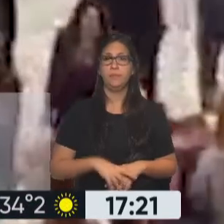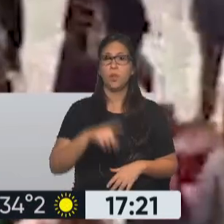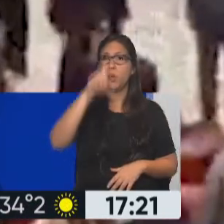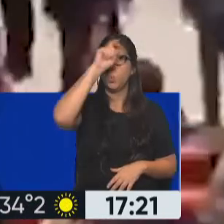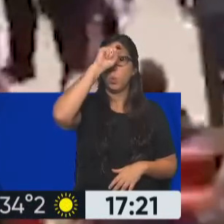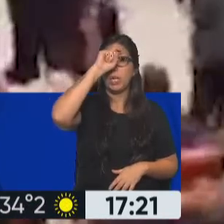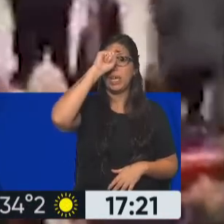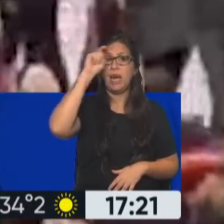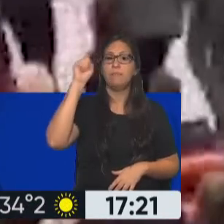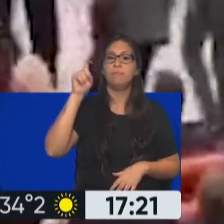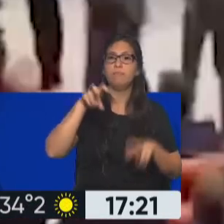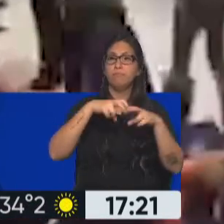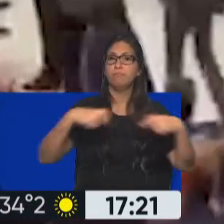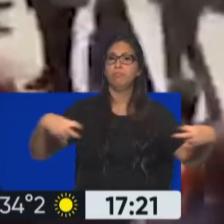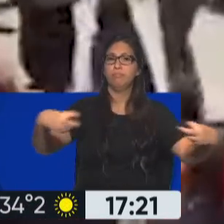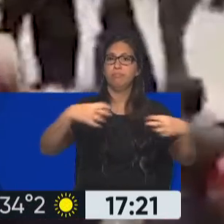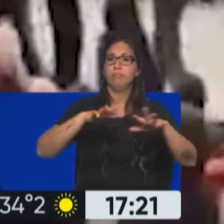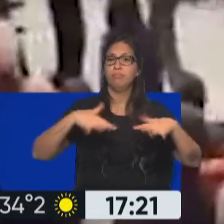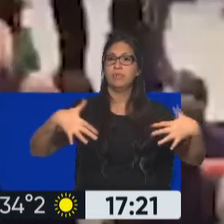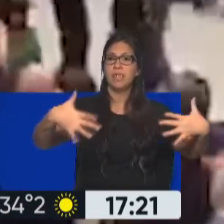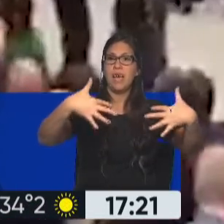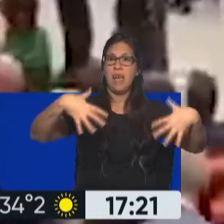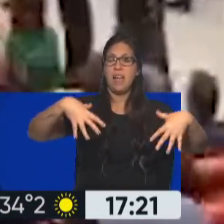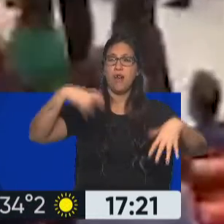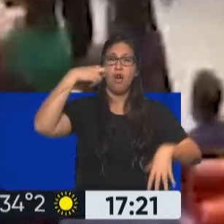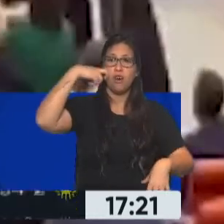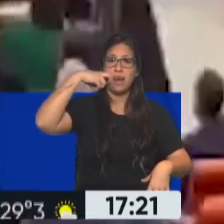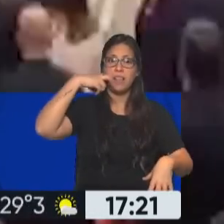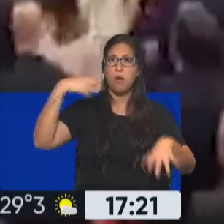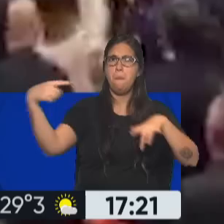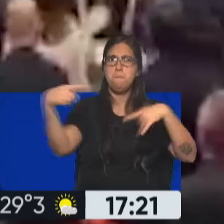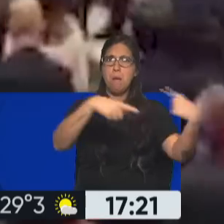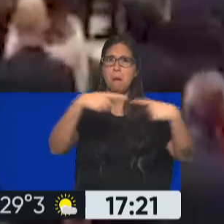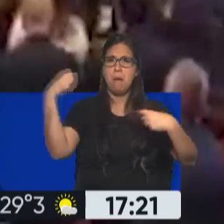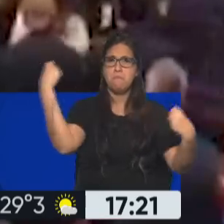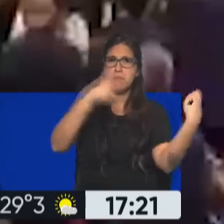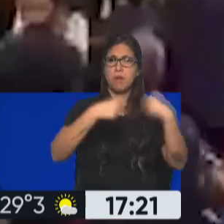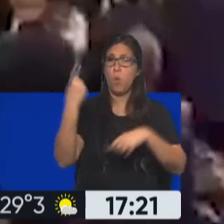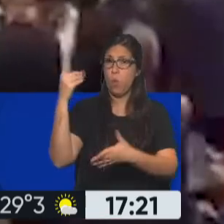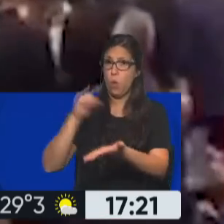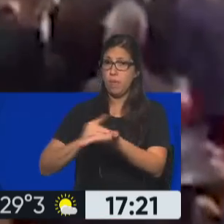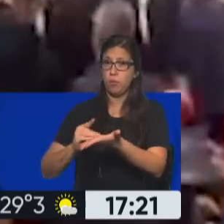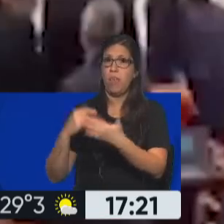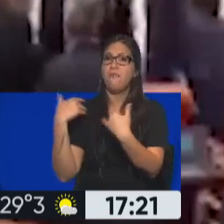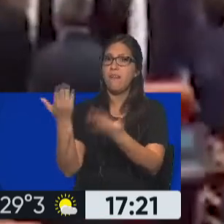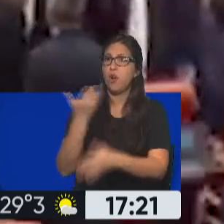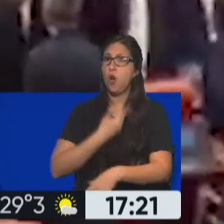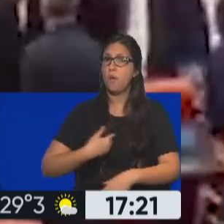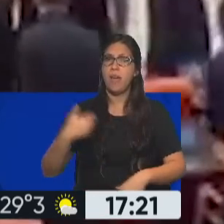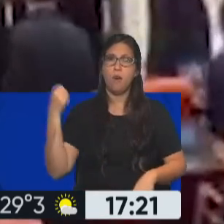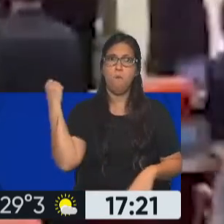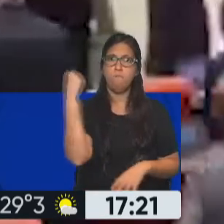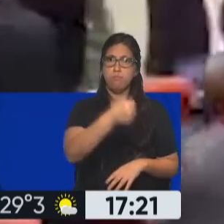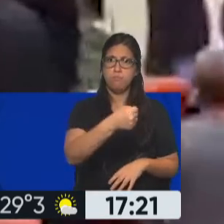Turquía. Trompadas entre oficialistas opositores en el Parlamento. La trifulca se inició cuando un diputado progobierno le propinó un golpe